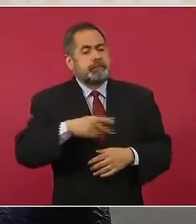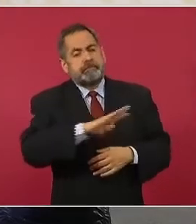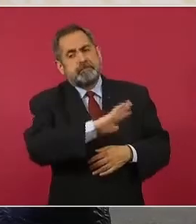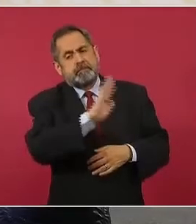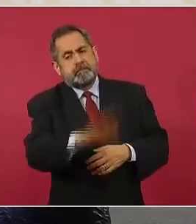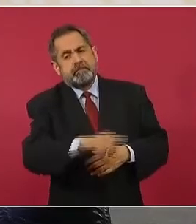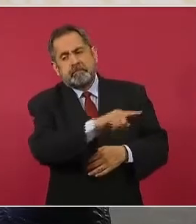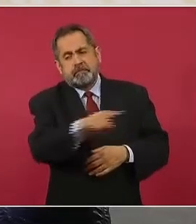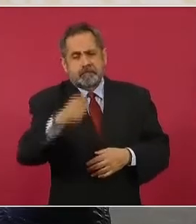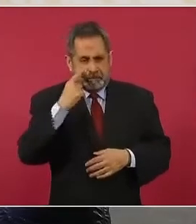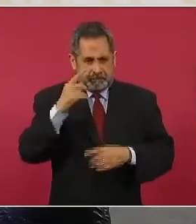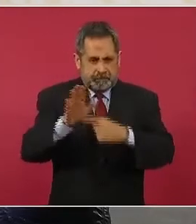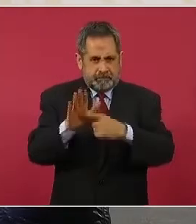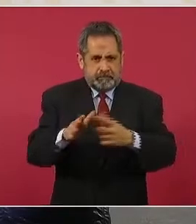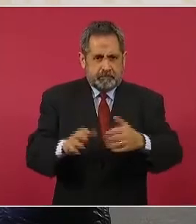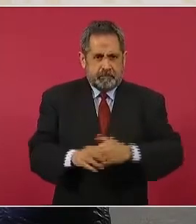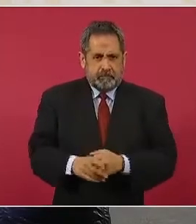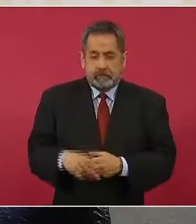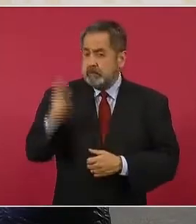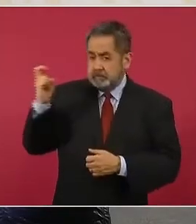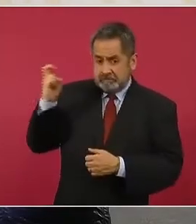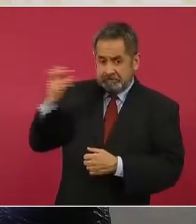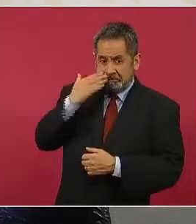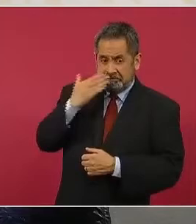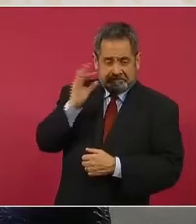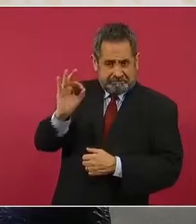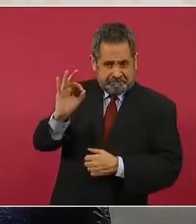es contra Hugo,